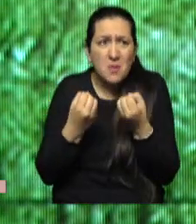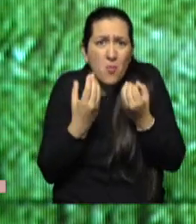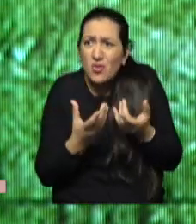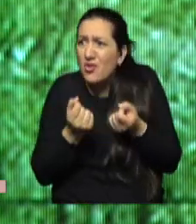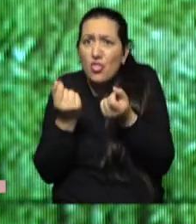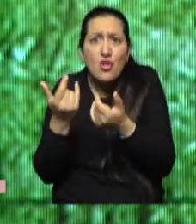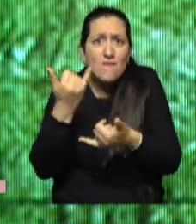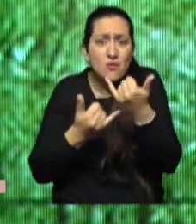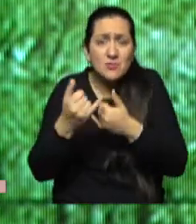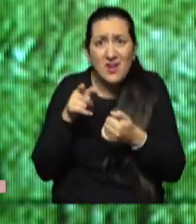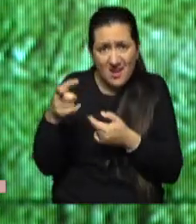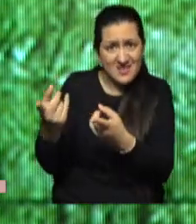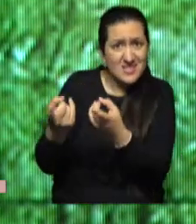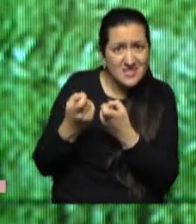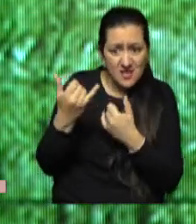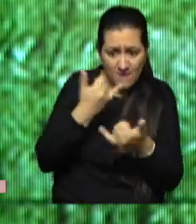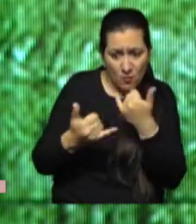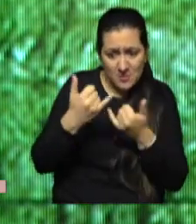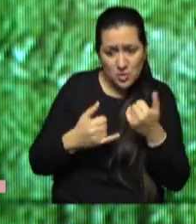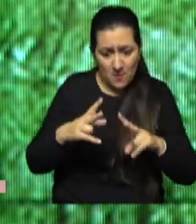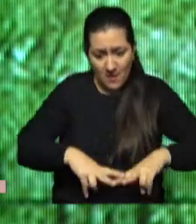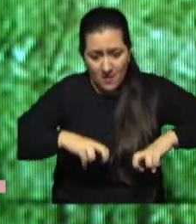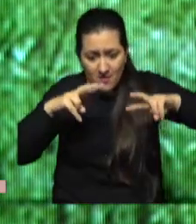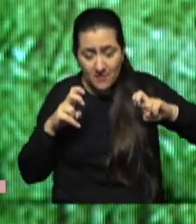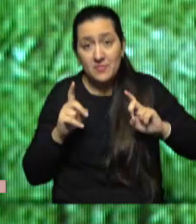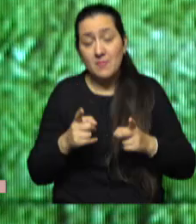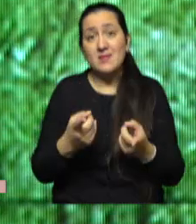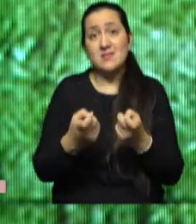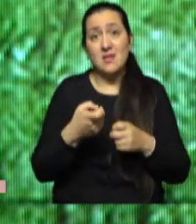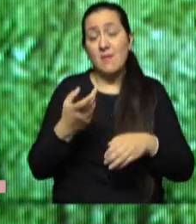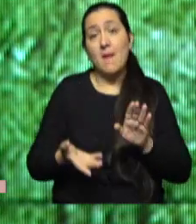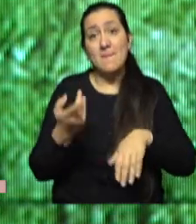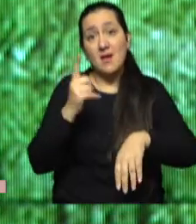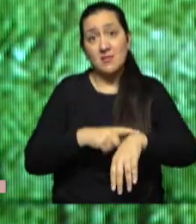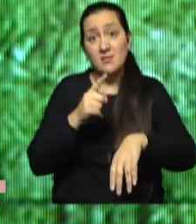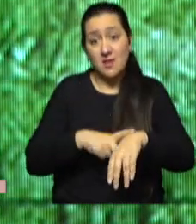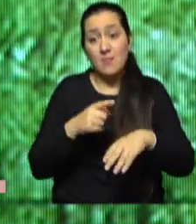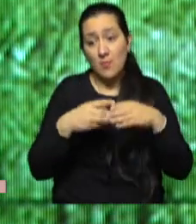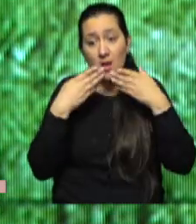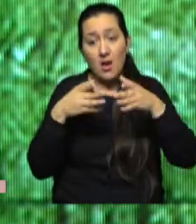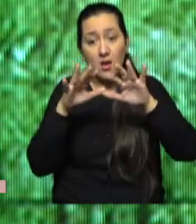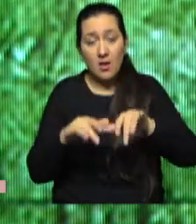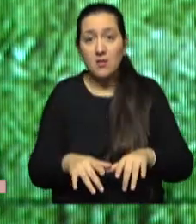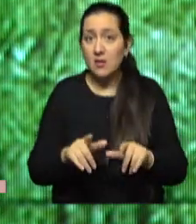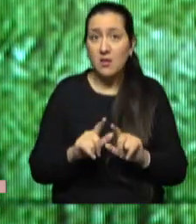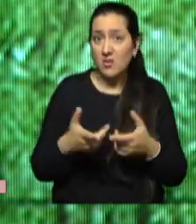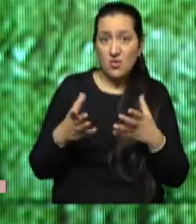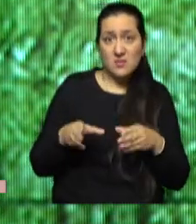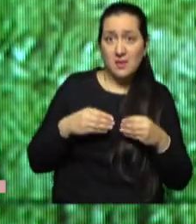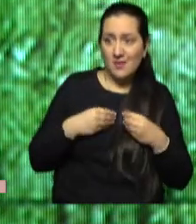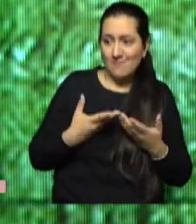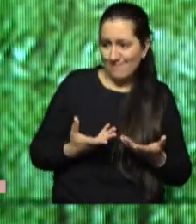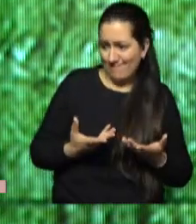no se había dado la información también dije Bueno démosle más tiempo al al consultor para que haga un informe y no no se quiso y